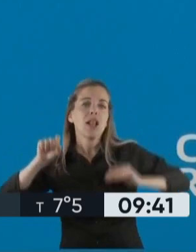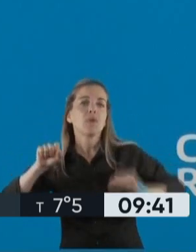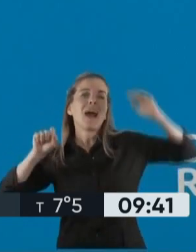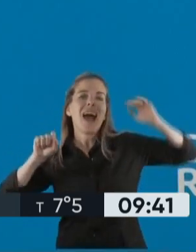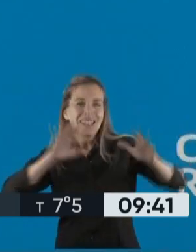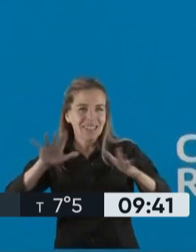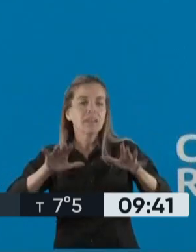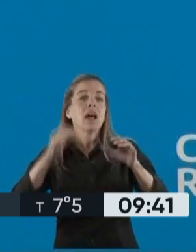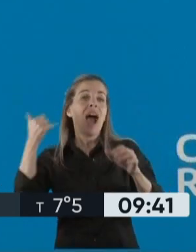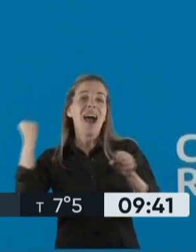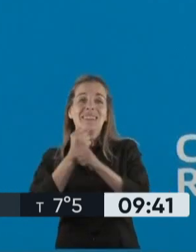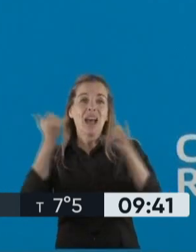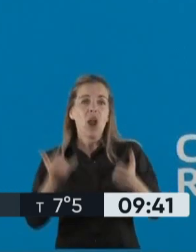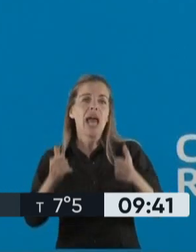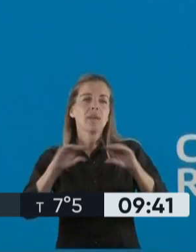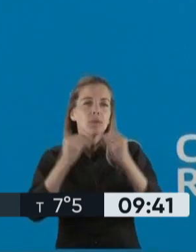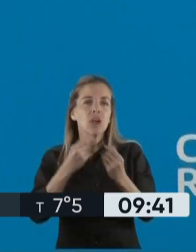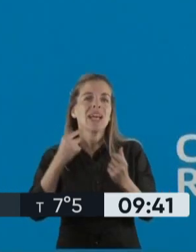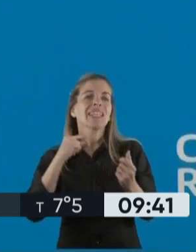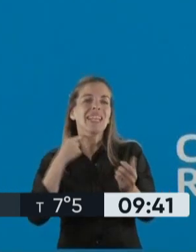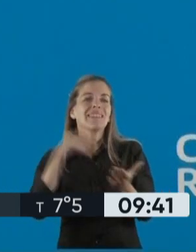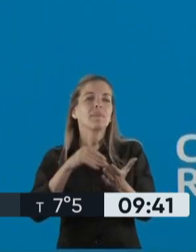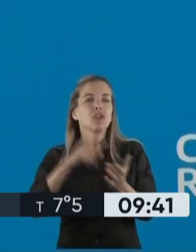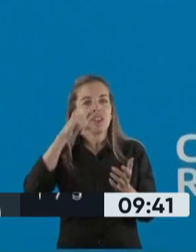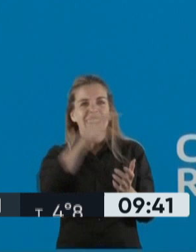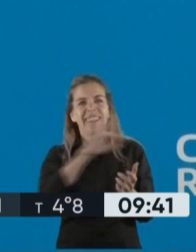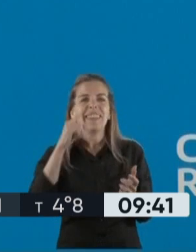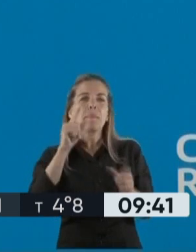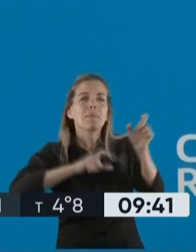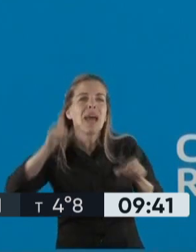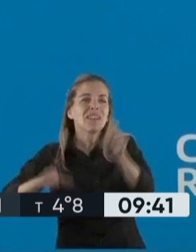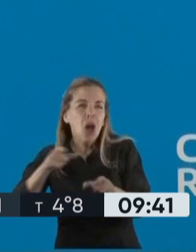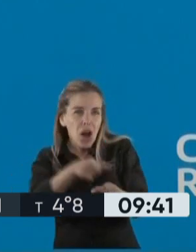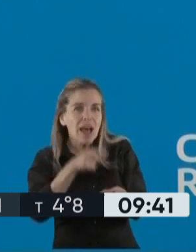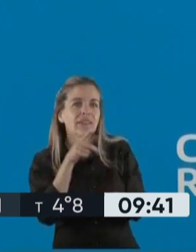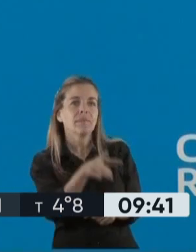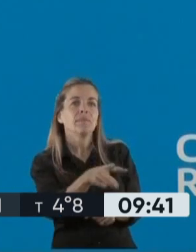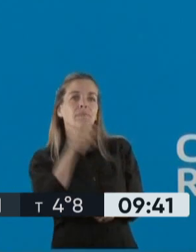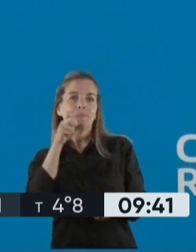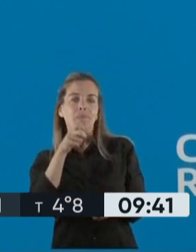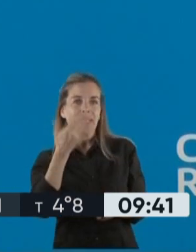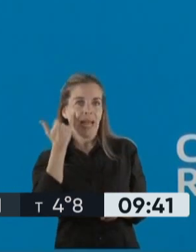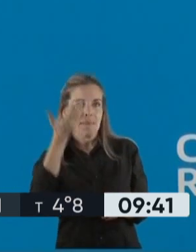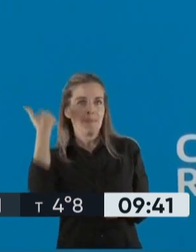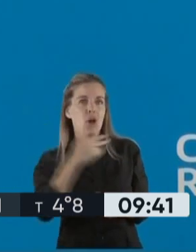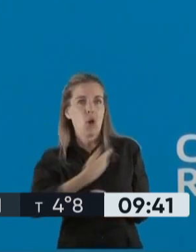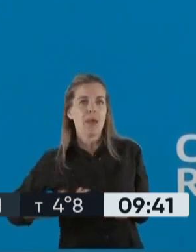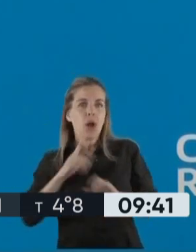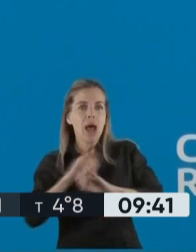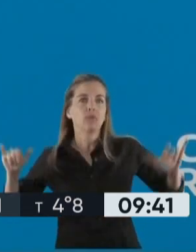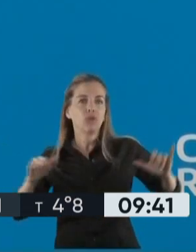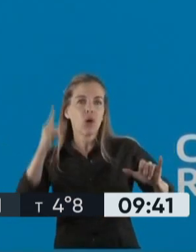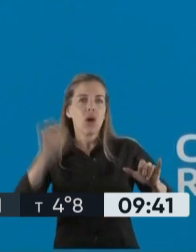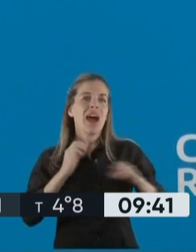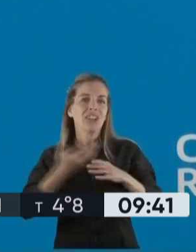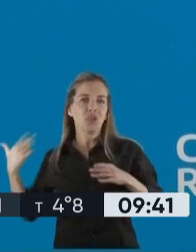también 13.700.000 personas que accedieron a el refuerzo de ingreso anunciado por el gobierno hace apenas un año